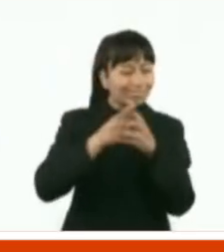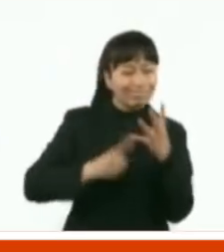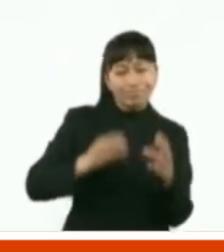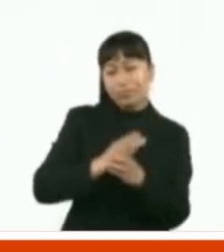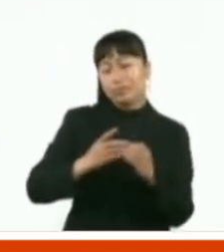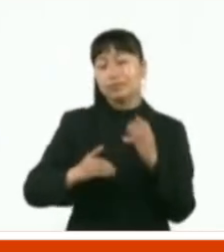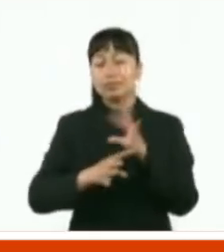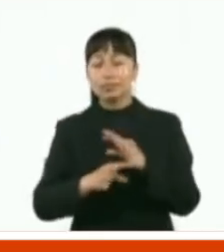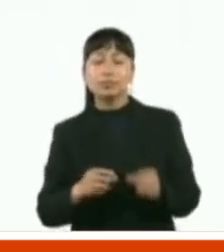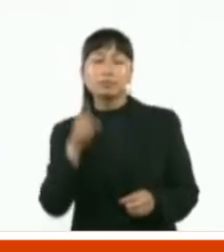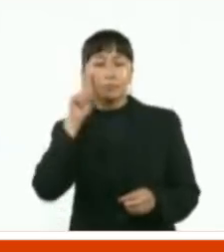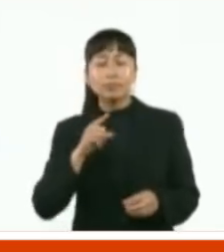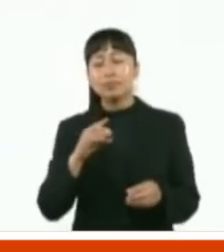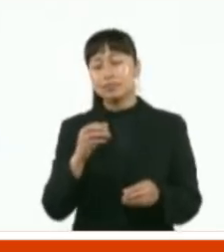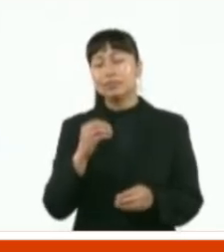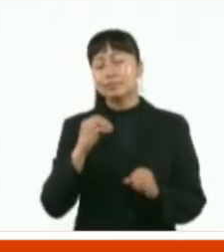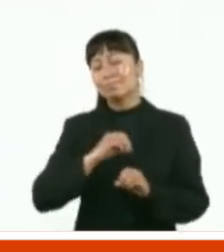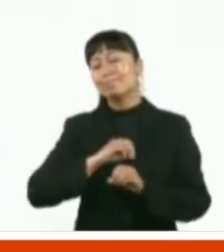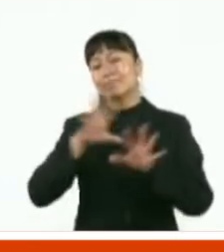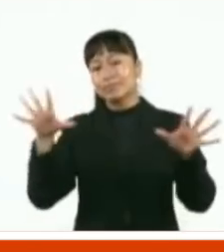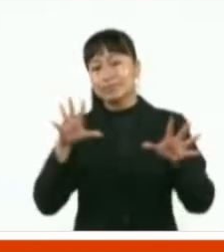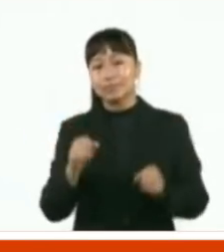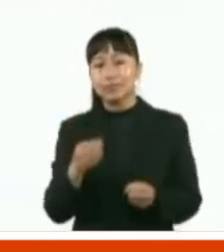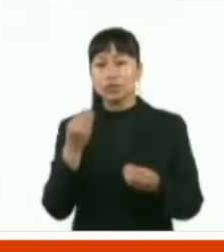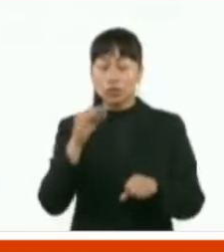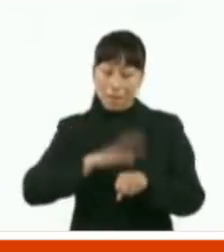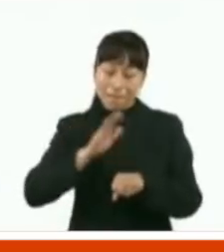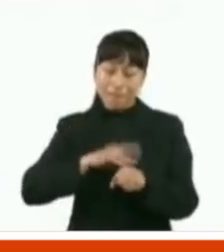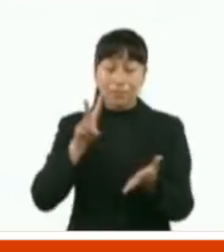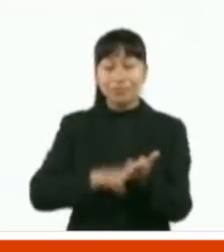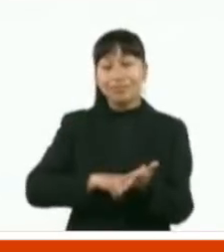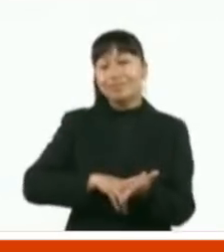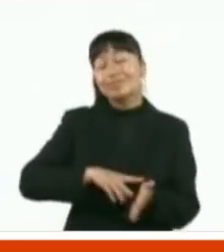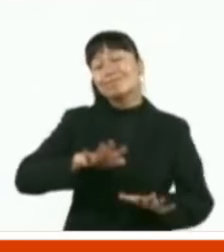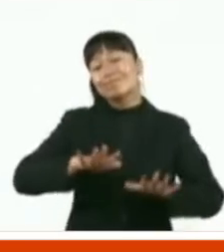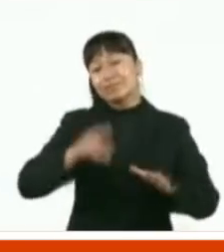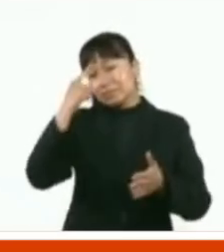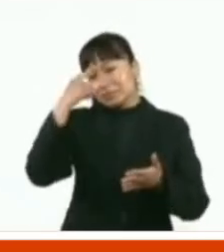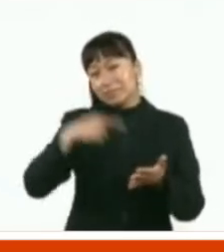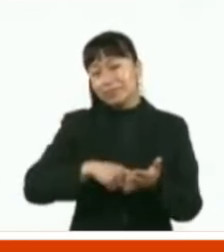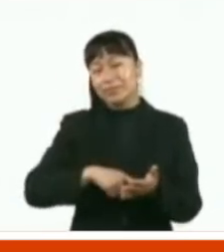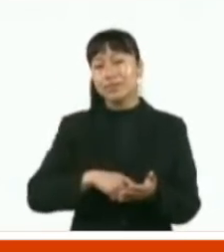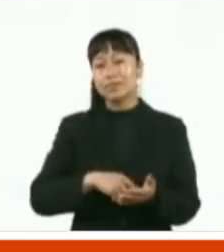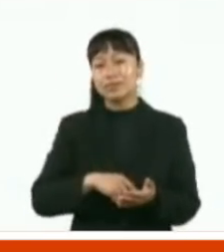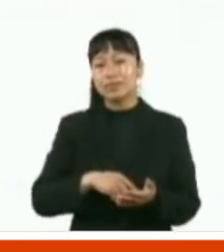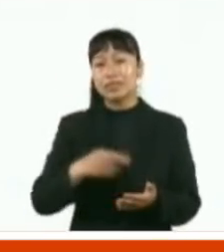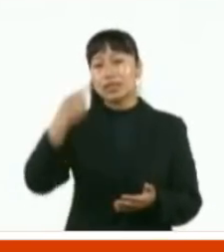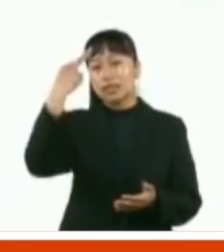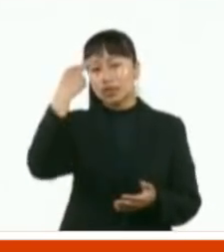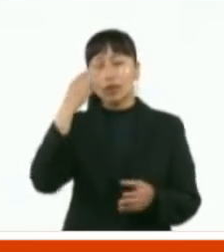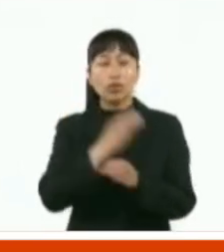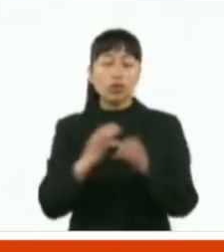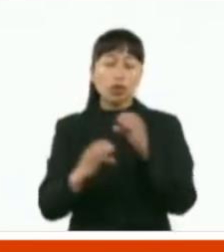ellas. Lo más valioso es que creo que algunas veces de manera involuntaria ellas las recordamos ahora por lo que no